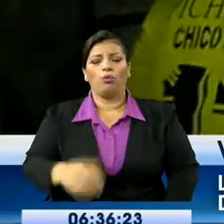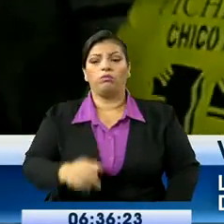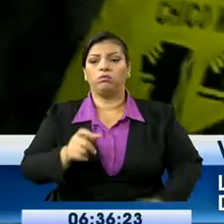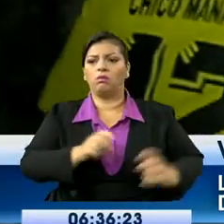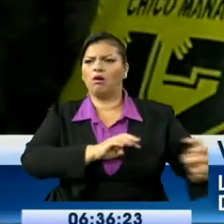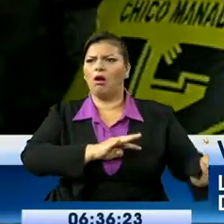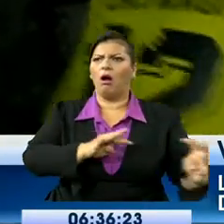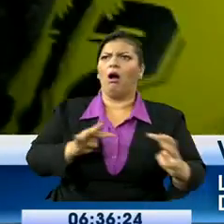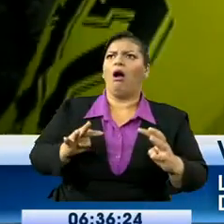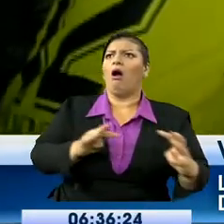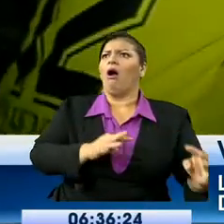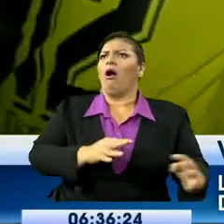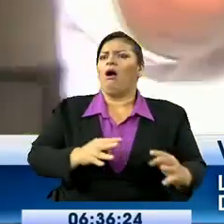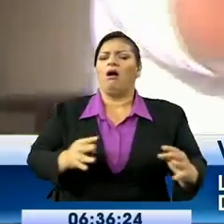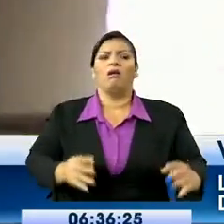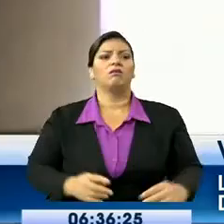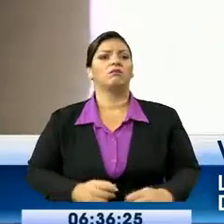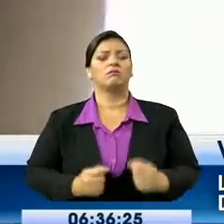todo un vecindario.